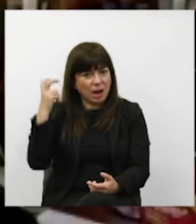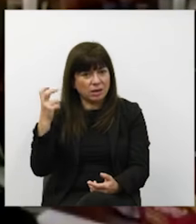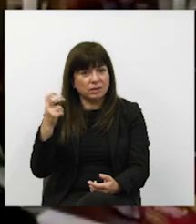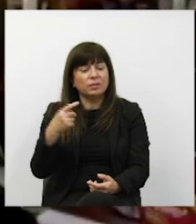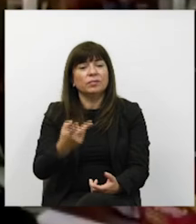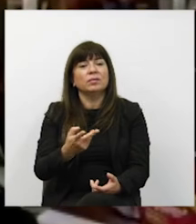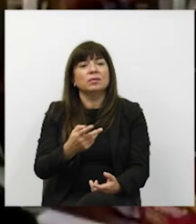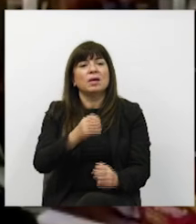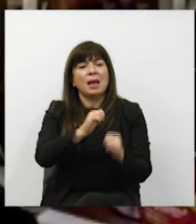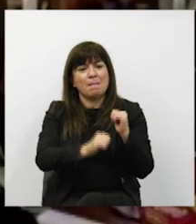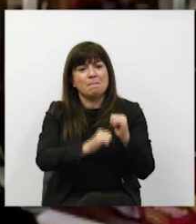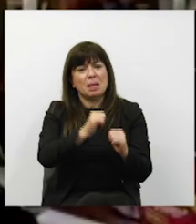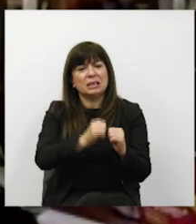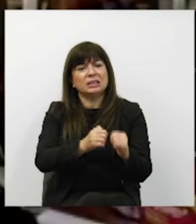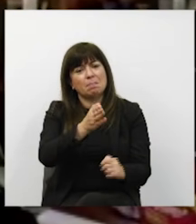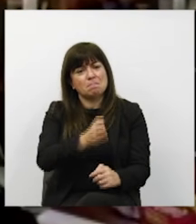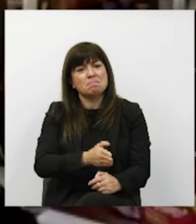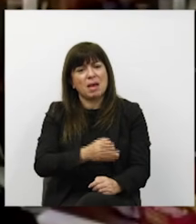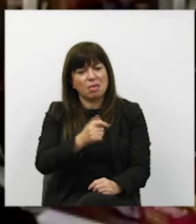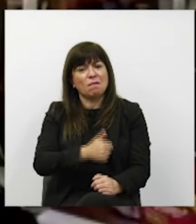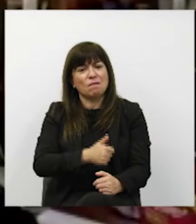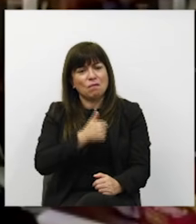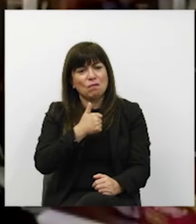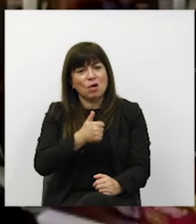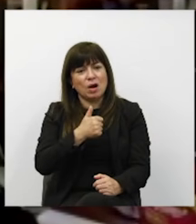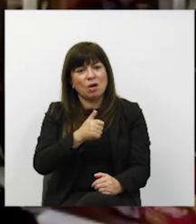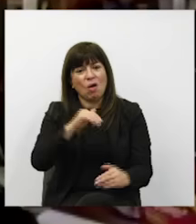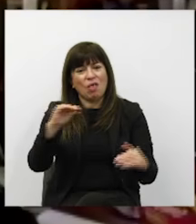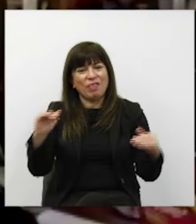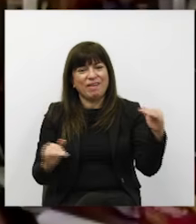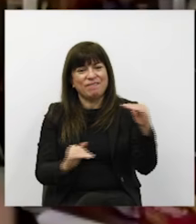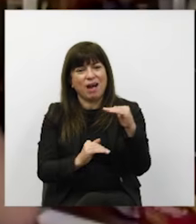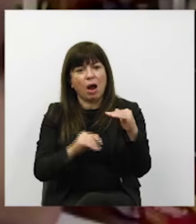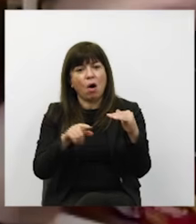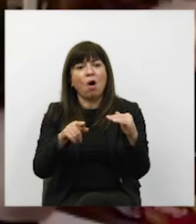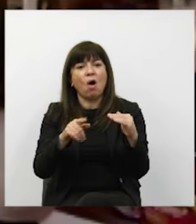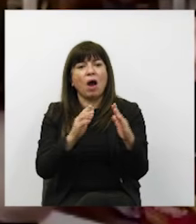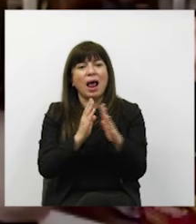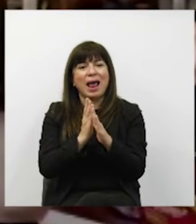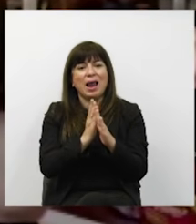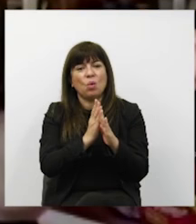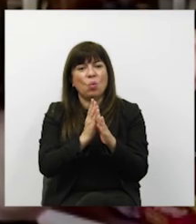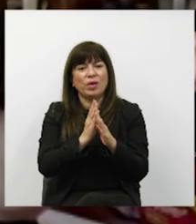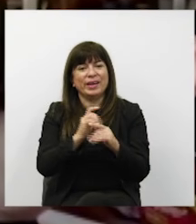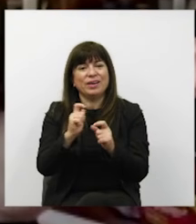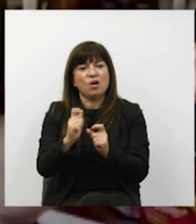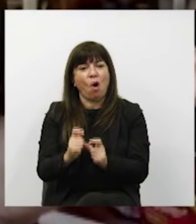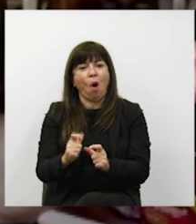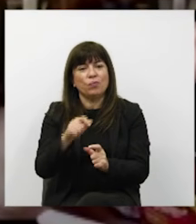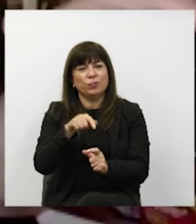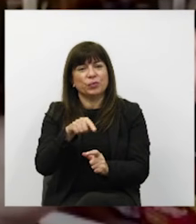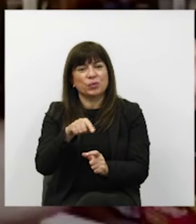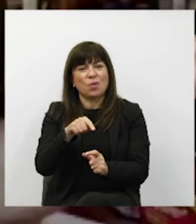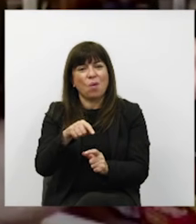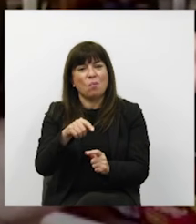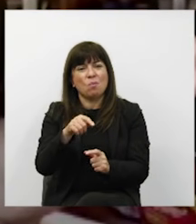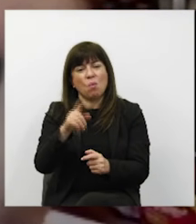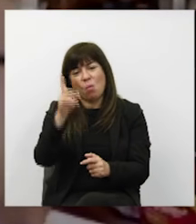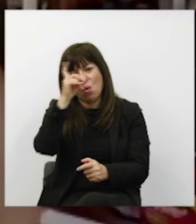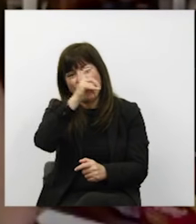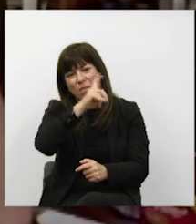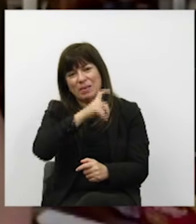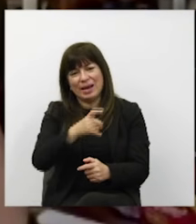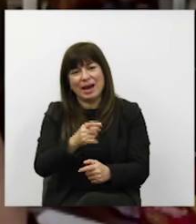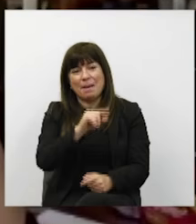microempresas les conviene seguir micro, porque es la manera de estar por debajo del radar y eludir todas estas regulaciones que son muy complicadas y